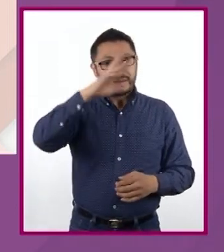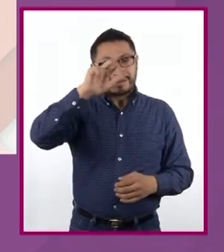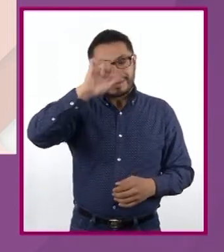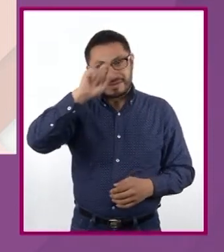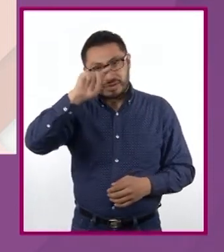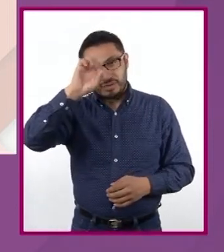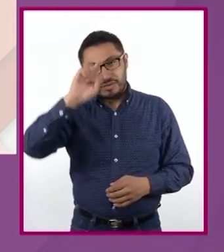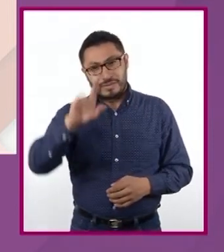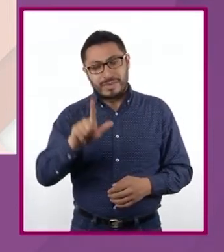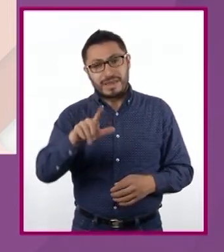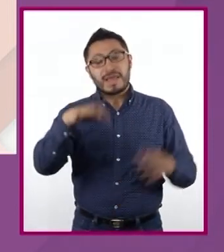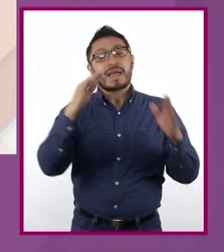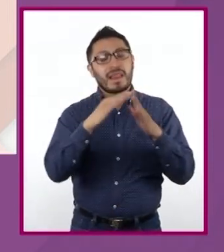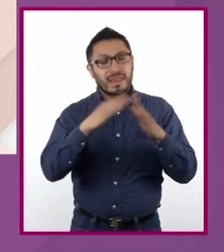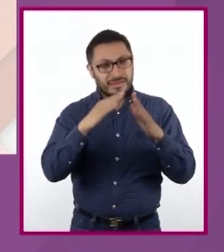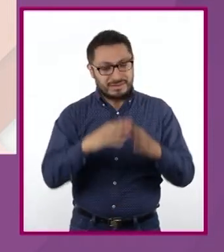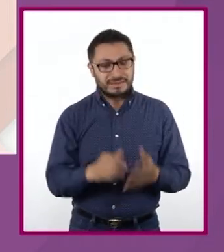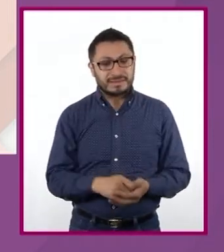Casas.